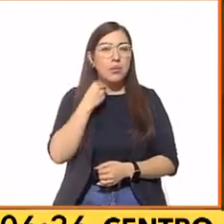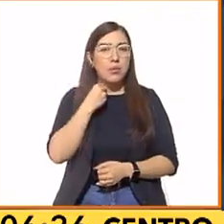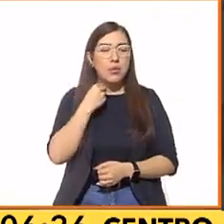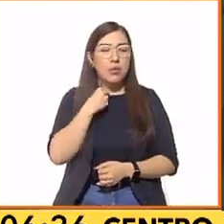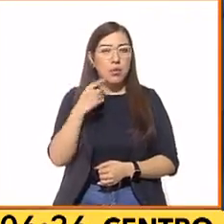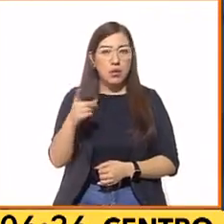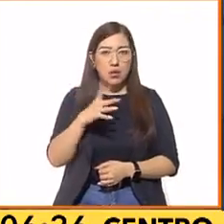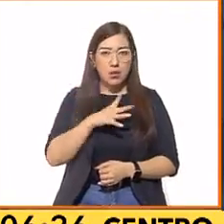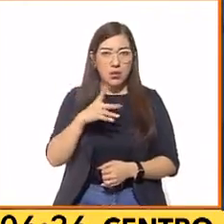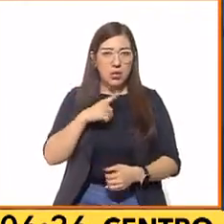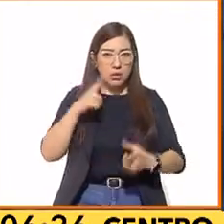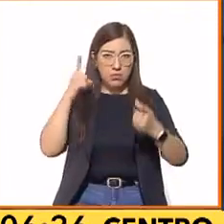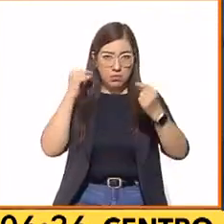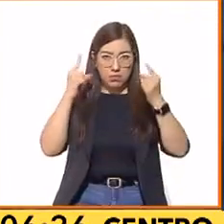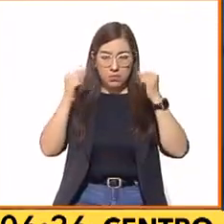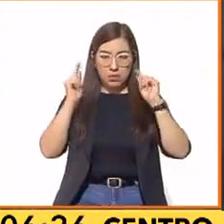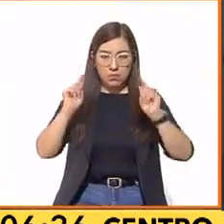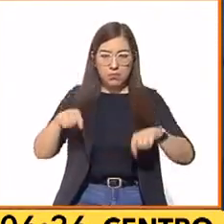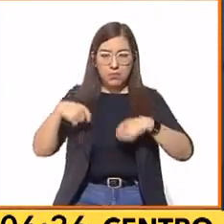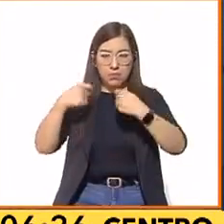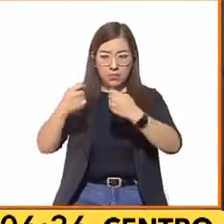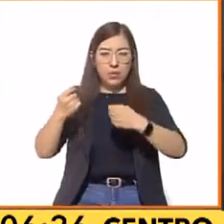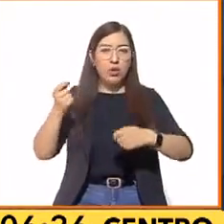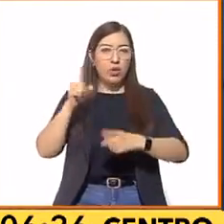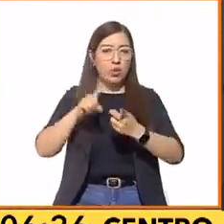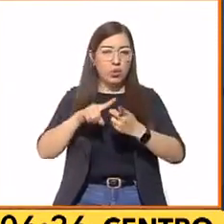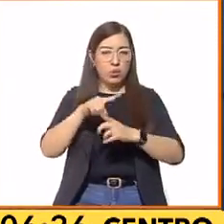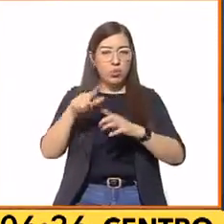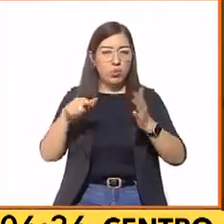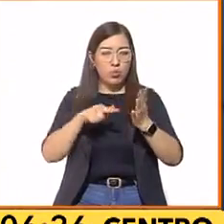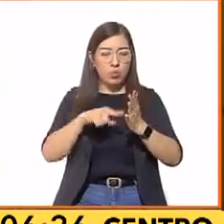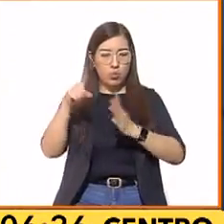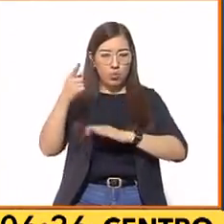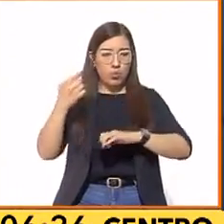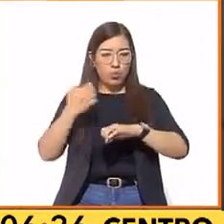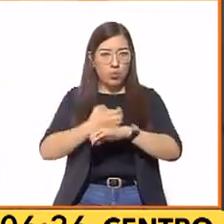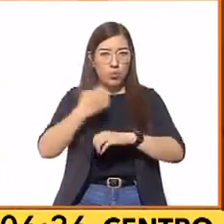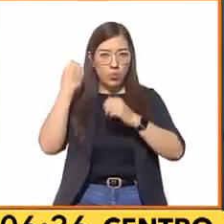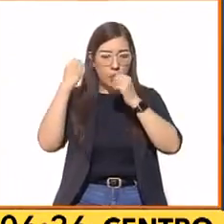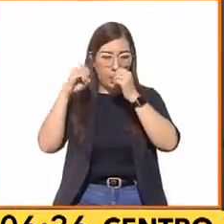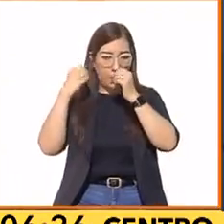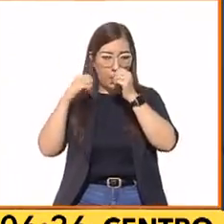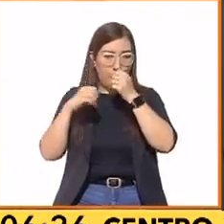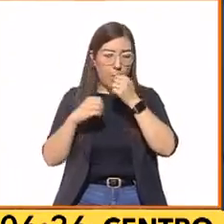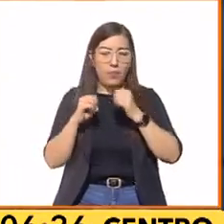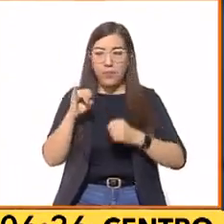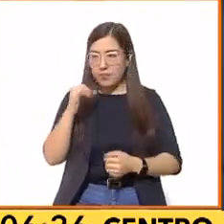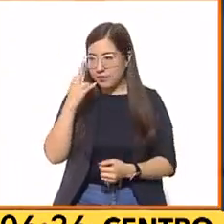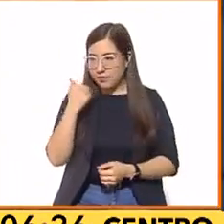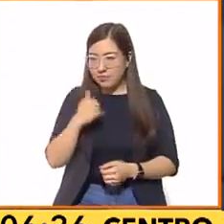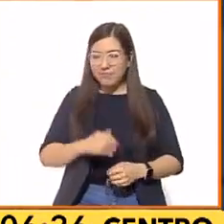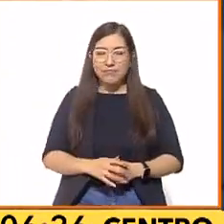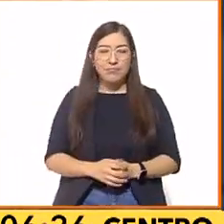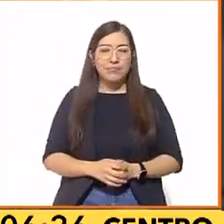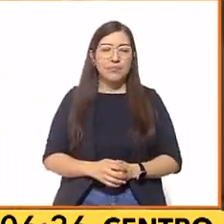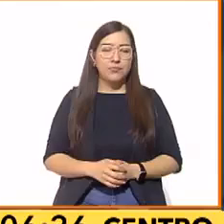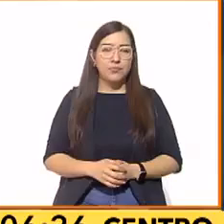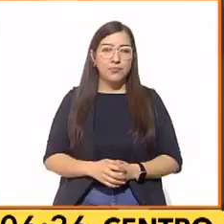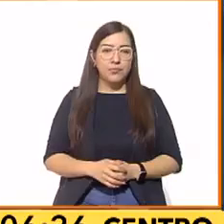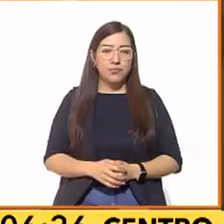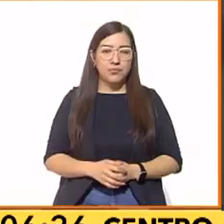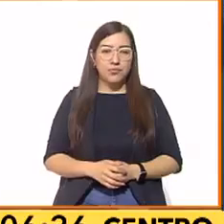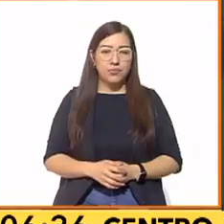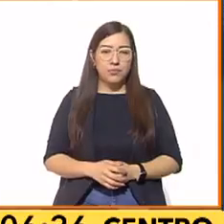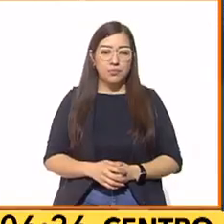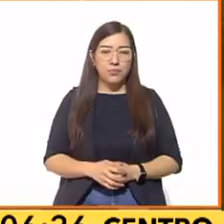recibirse en el estado de Oaxaca, y esto es un logro excepcional porque, como bien comentabas, desempeñó